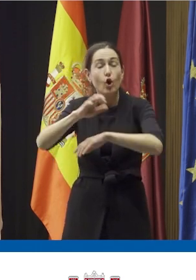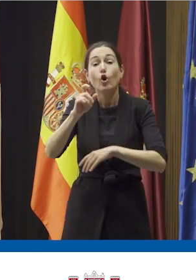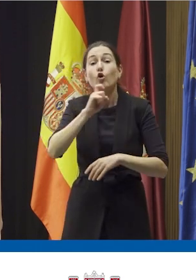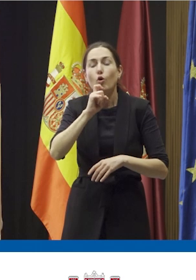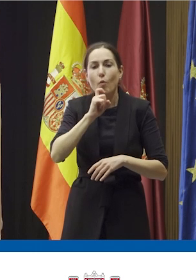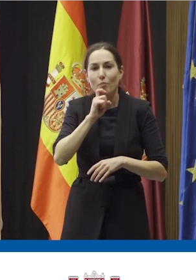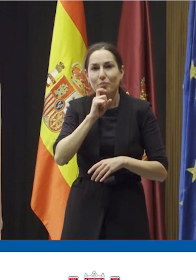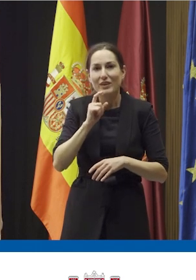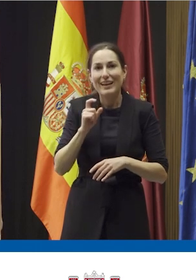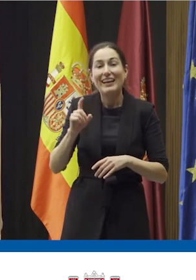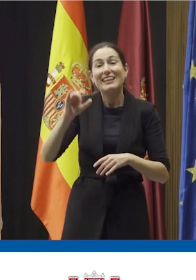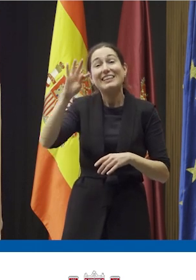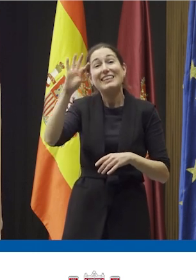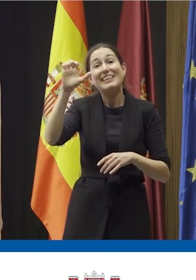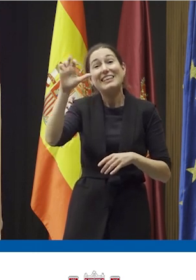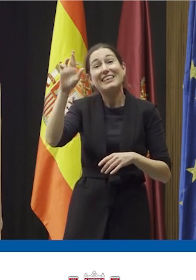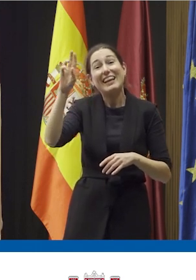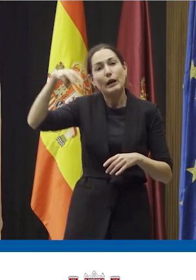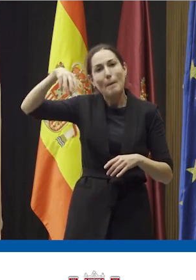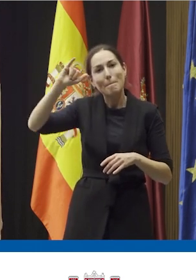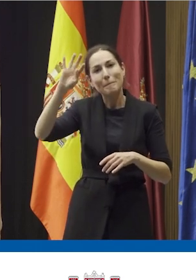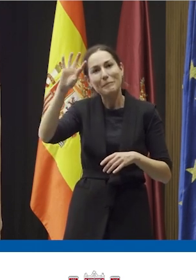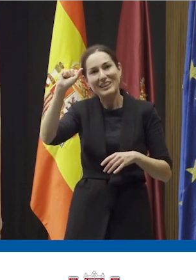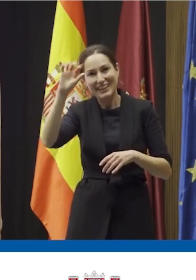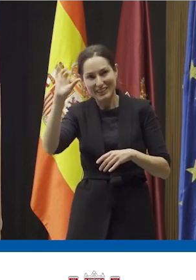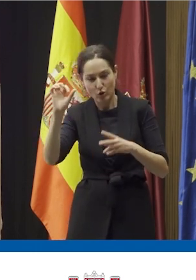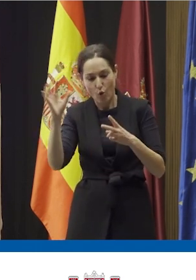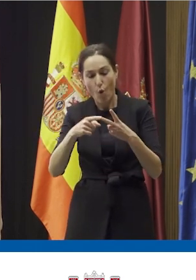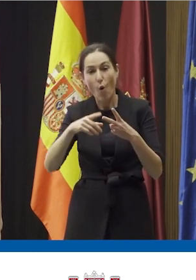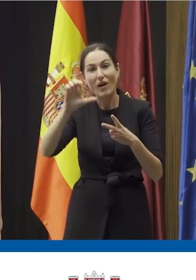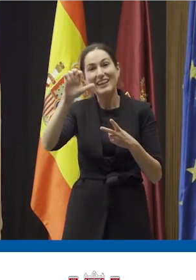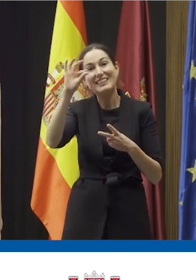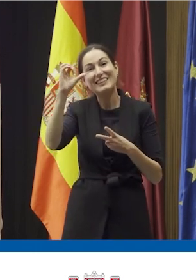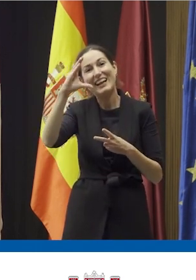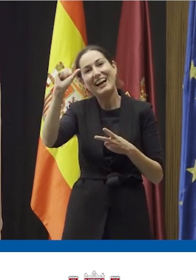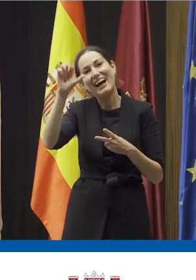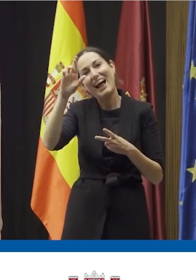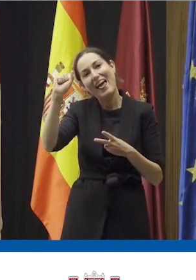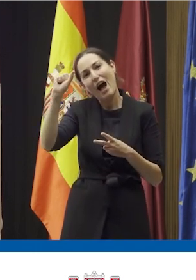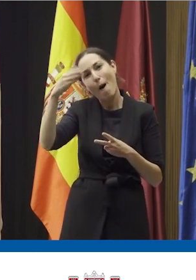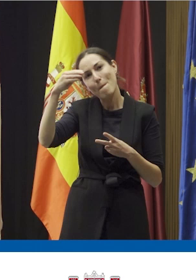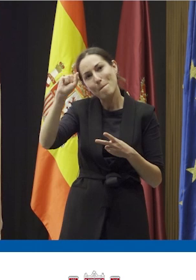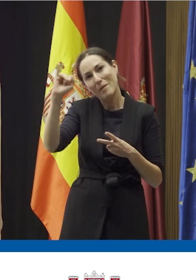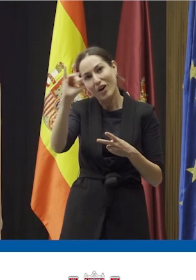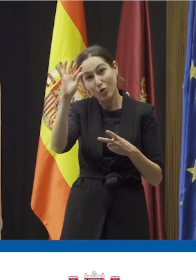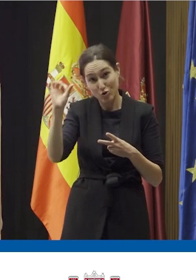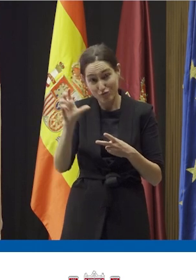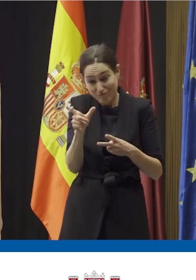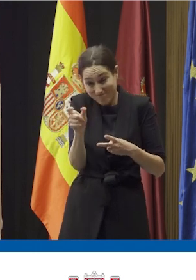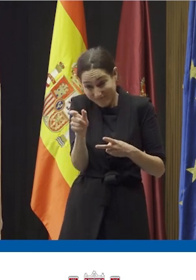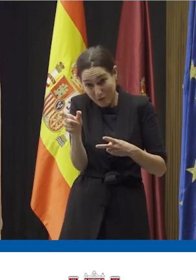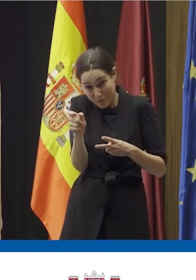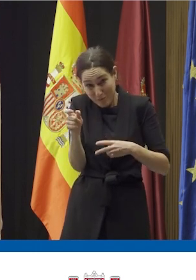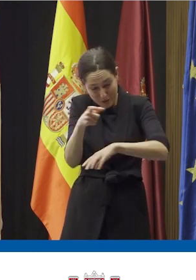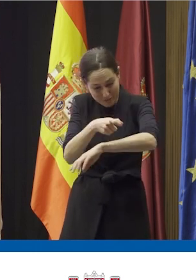termitas o los escarabajos. Ponen la cabeza que muerde los bordes de la herida, quitan el cuerpo y dejan